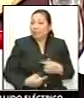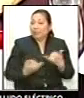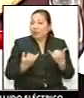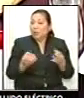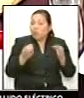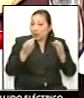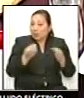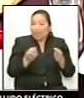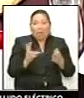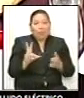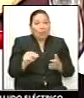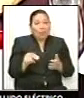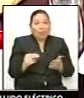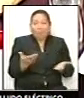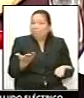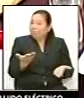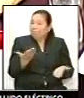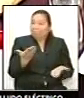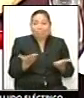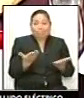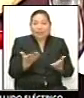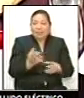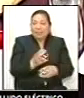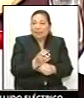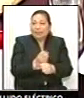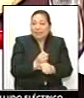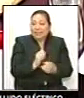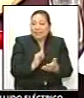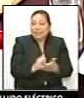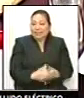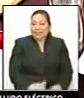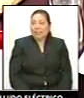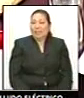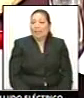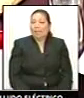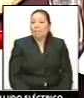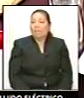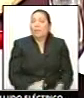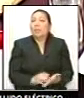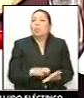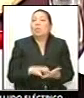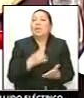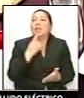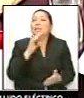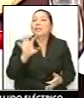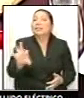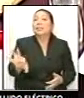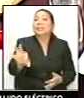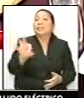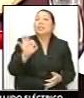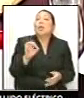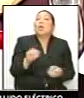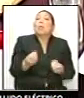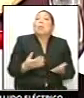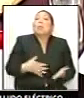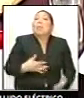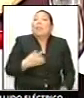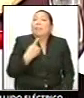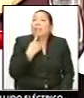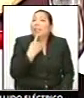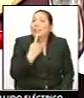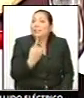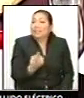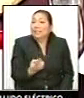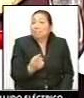justamente de no tomar en consideración lo que el pueblo ha elegido. ¿Cómo podemos decir